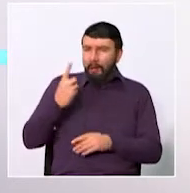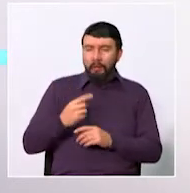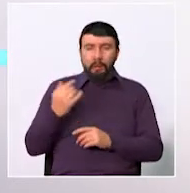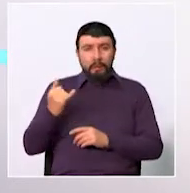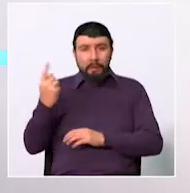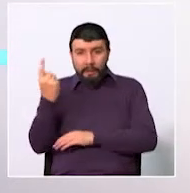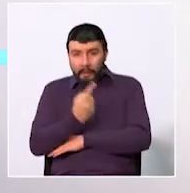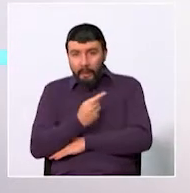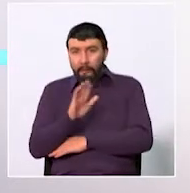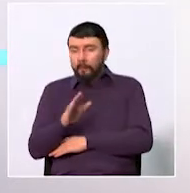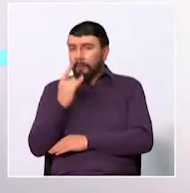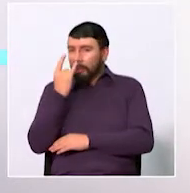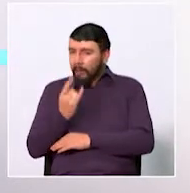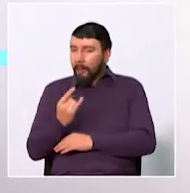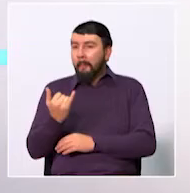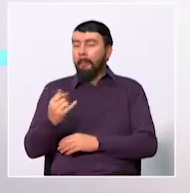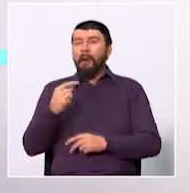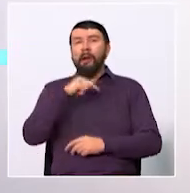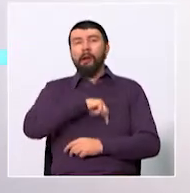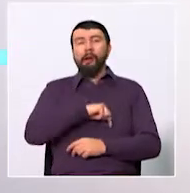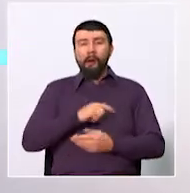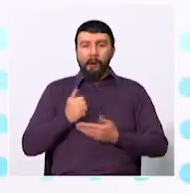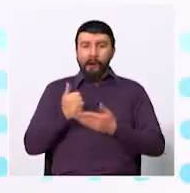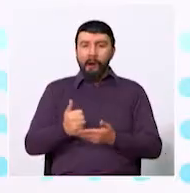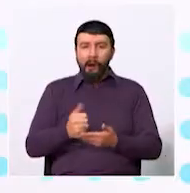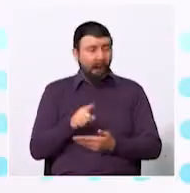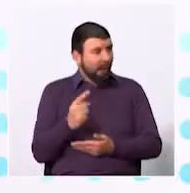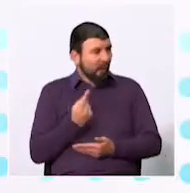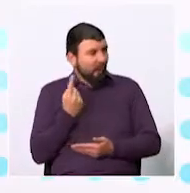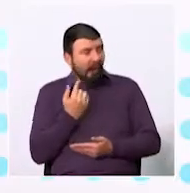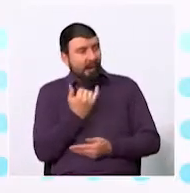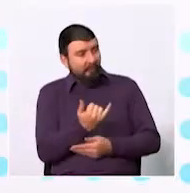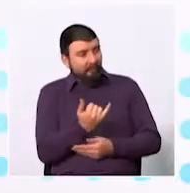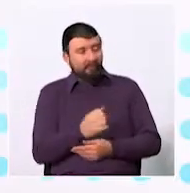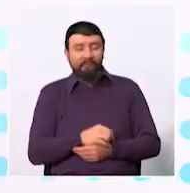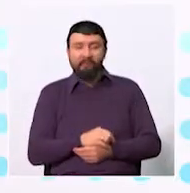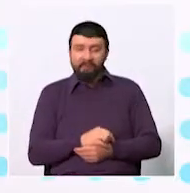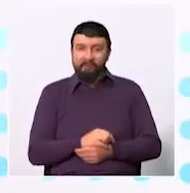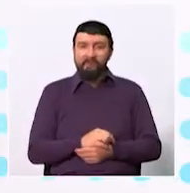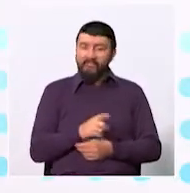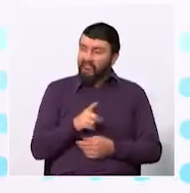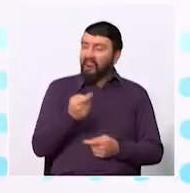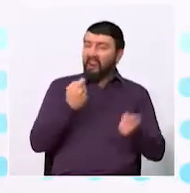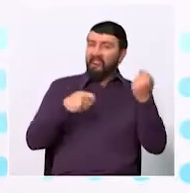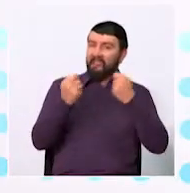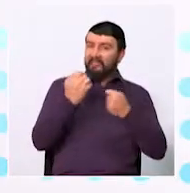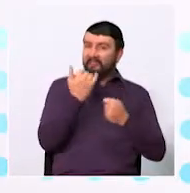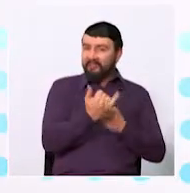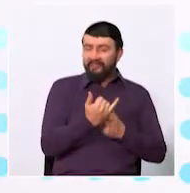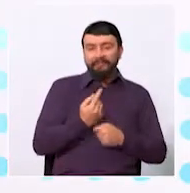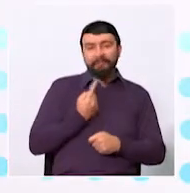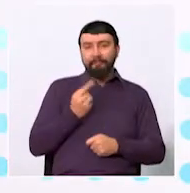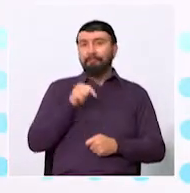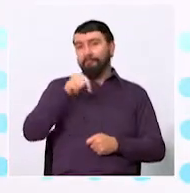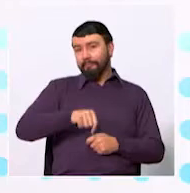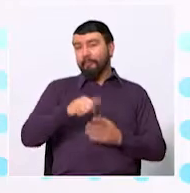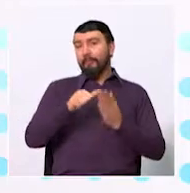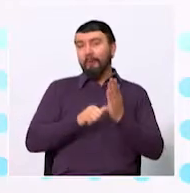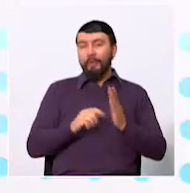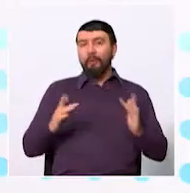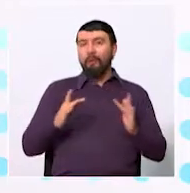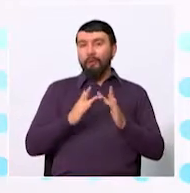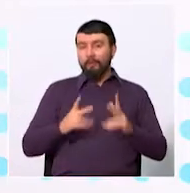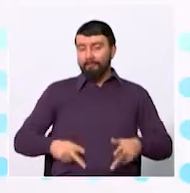interesante sería para tu alma y esto no existe sino por aquí nuevas y promocionado a través de nuestro programa conexión vital